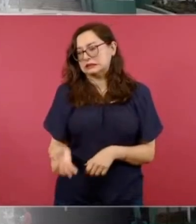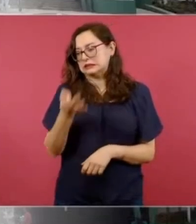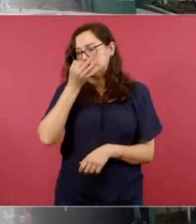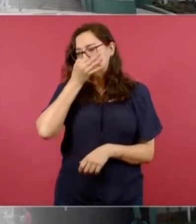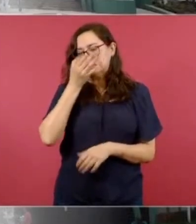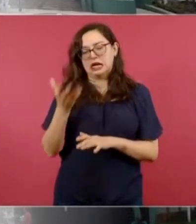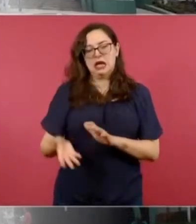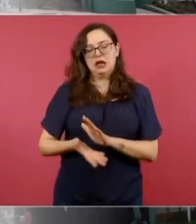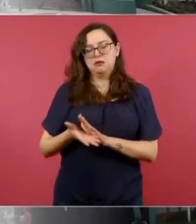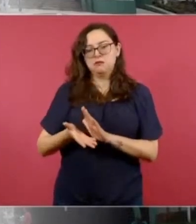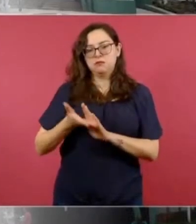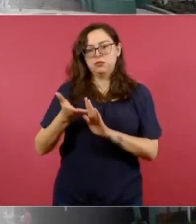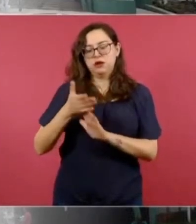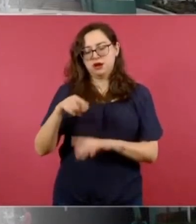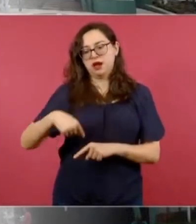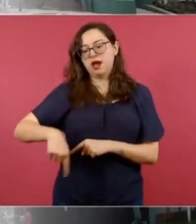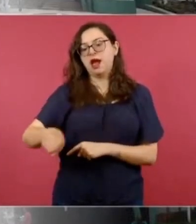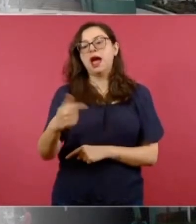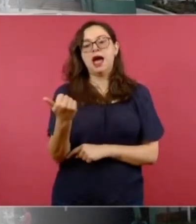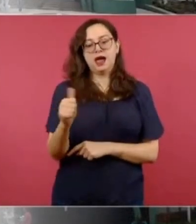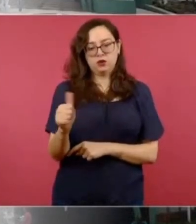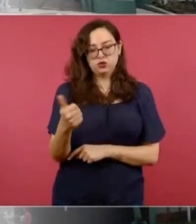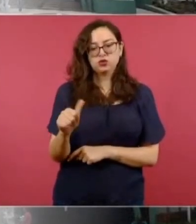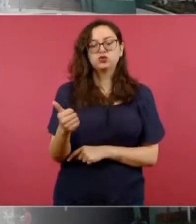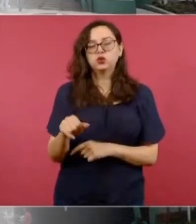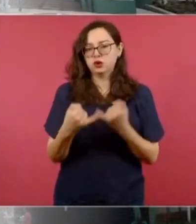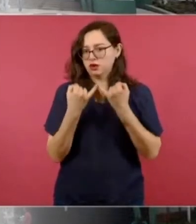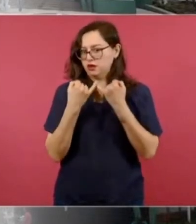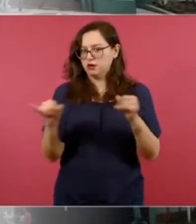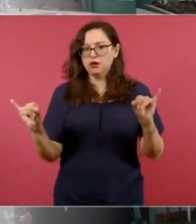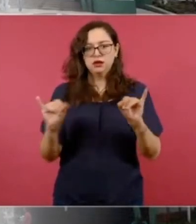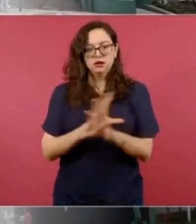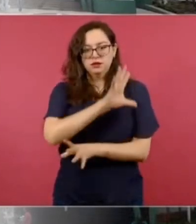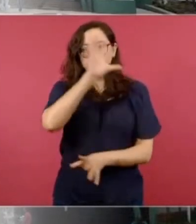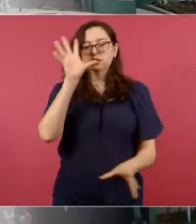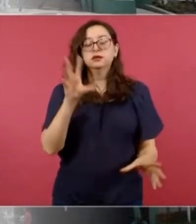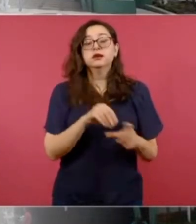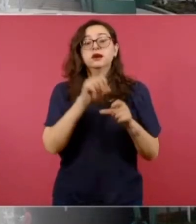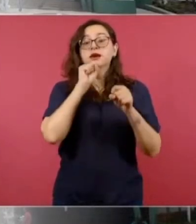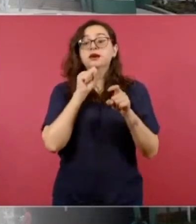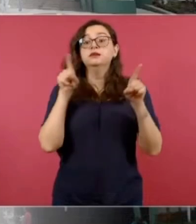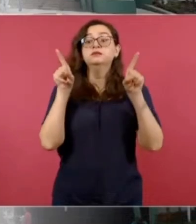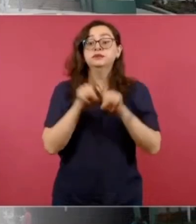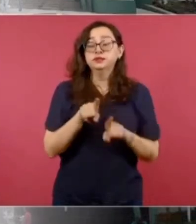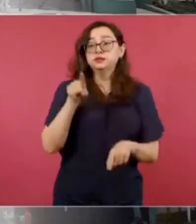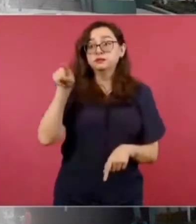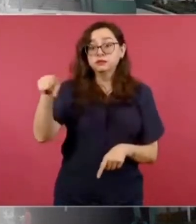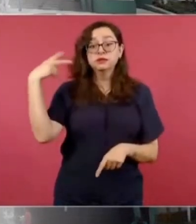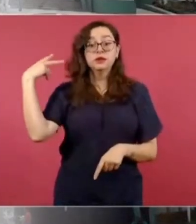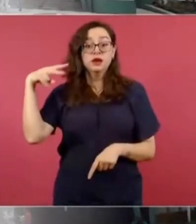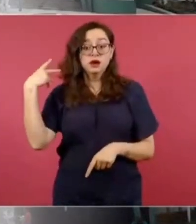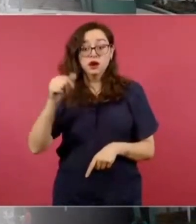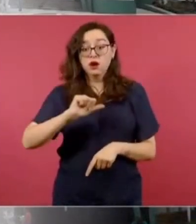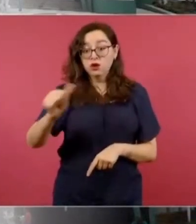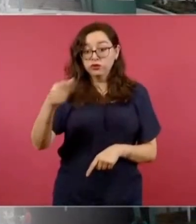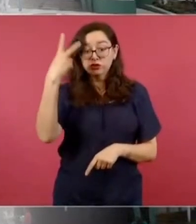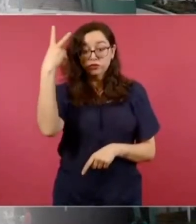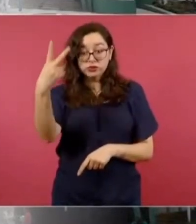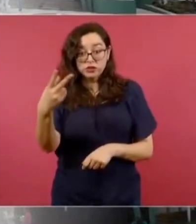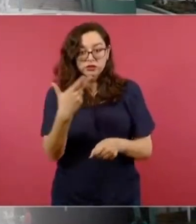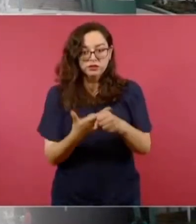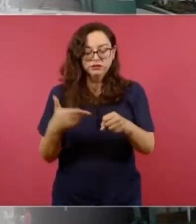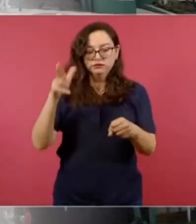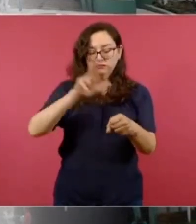sobre todo del equipamiento, en agosto de este año. También con el gobierno del estado se están construyendo 2 nuevos hospitales, uno en